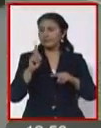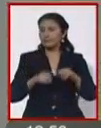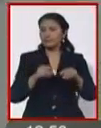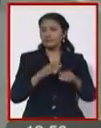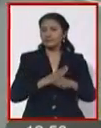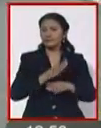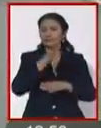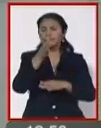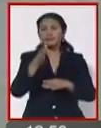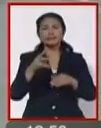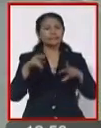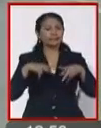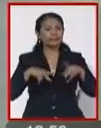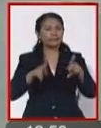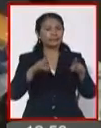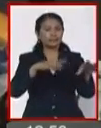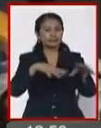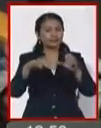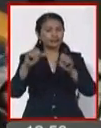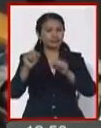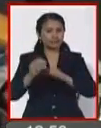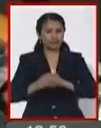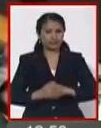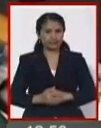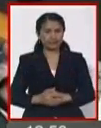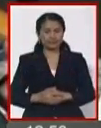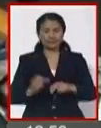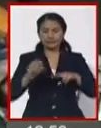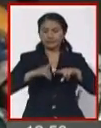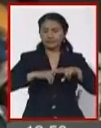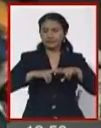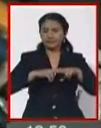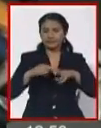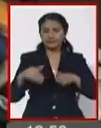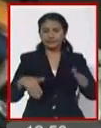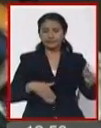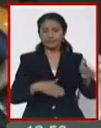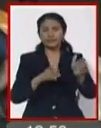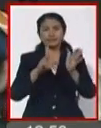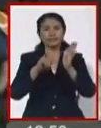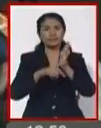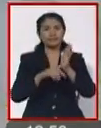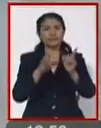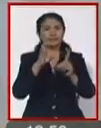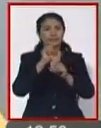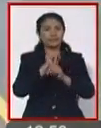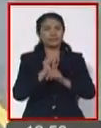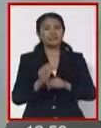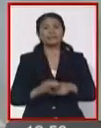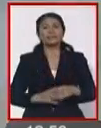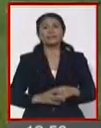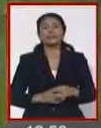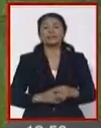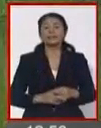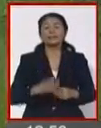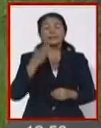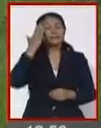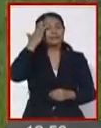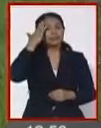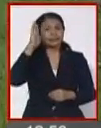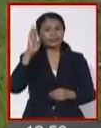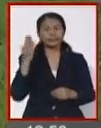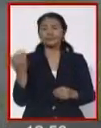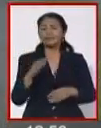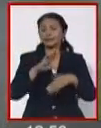desplazamiento, permitir de que estos salgan a las vías de acceso férreas o carreteras y proceder con su aprehensión. Hasta el momento se desconoce